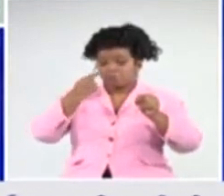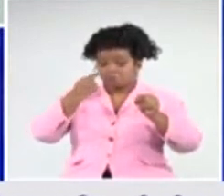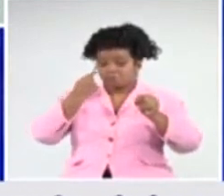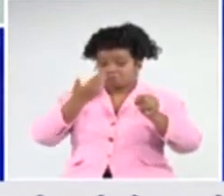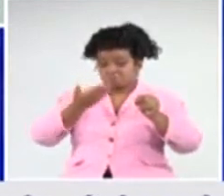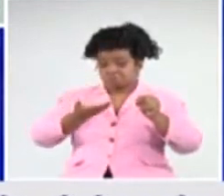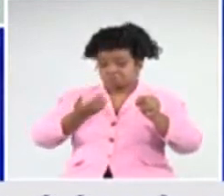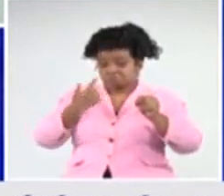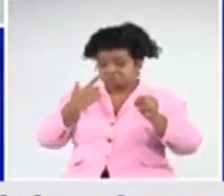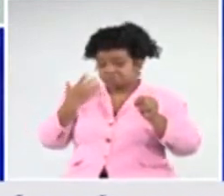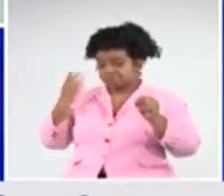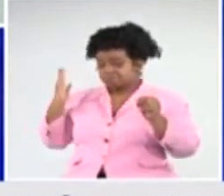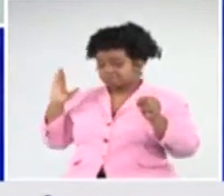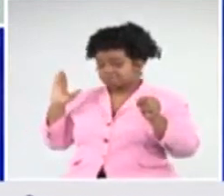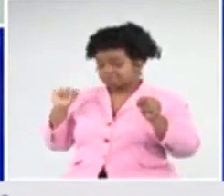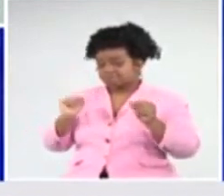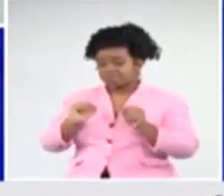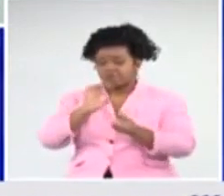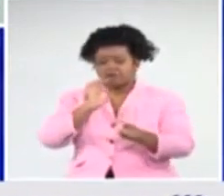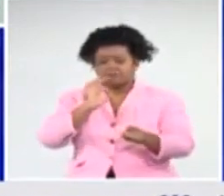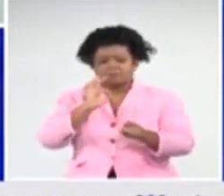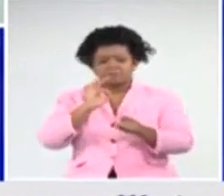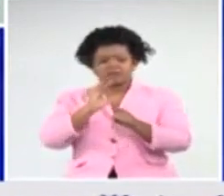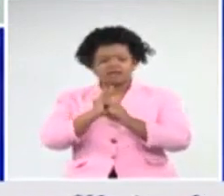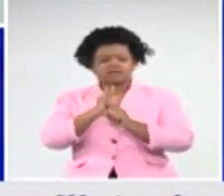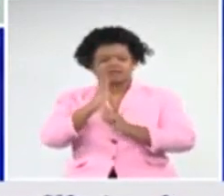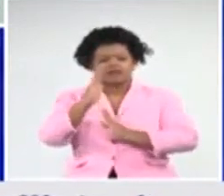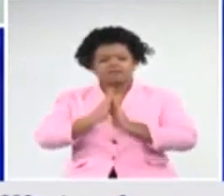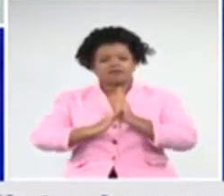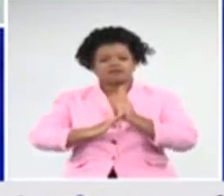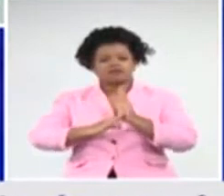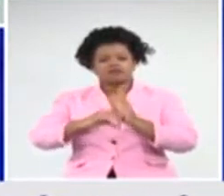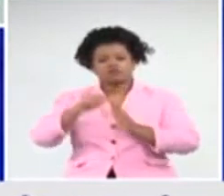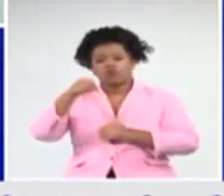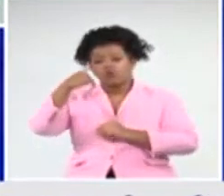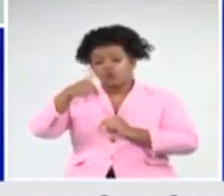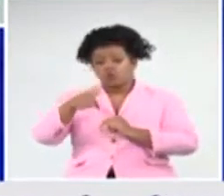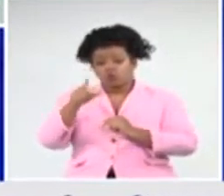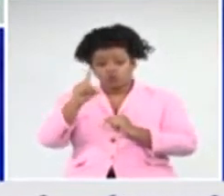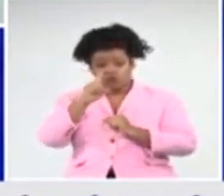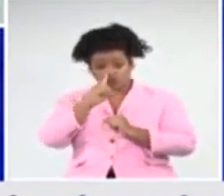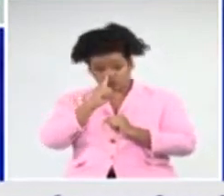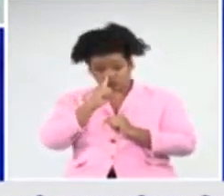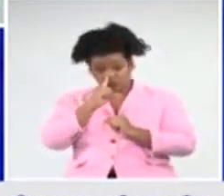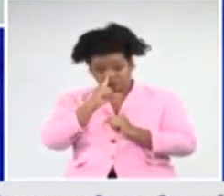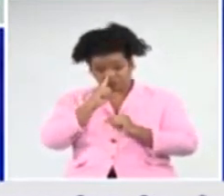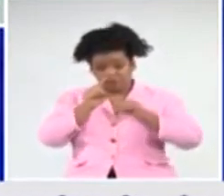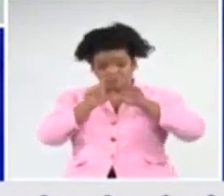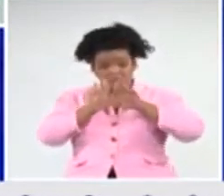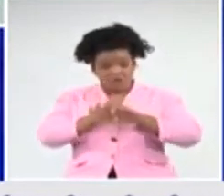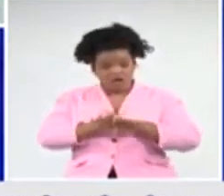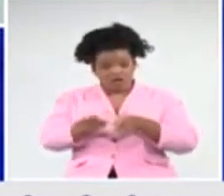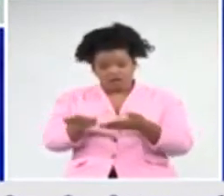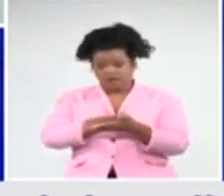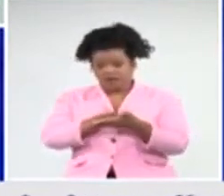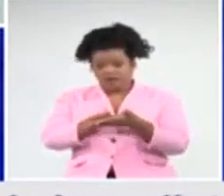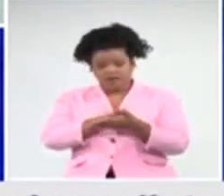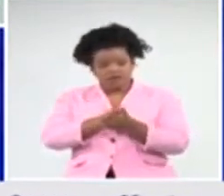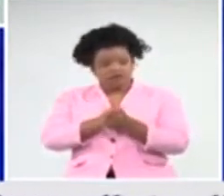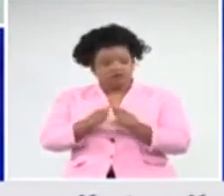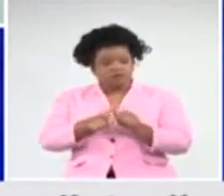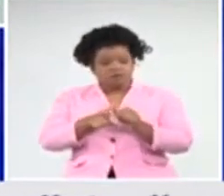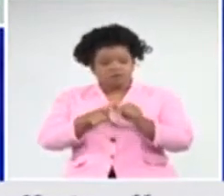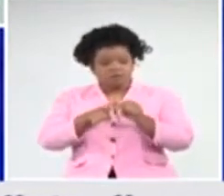incrementando desde el principio del mes de junio y no ha parado, lamentablemente.